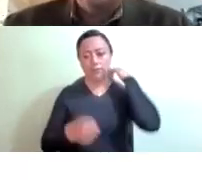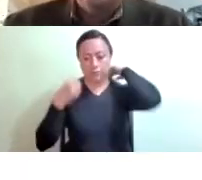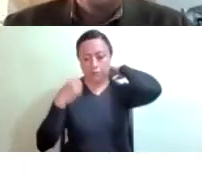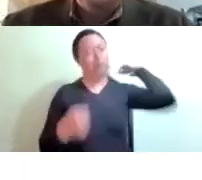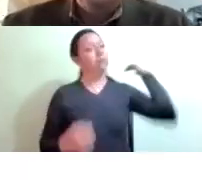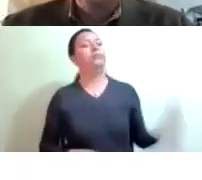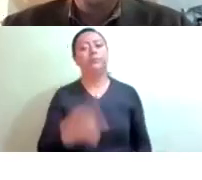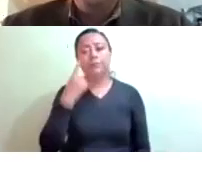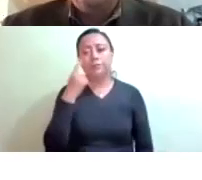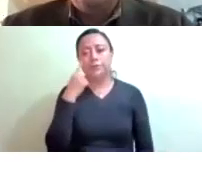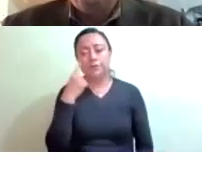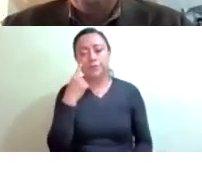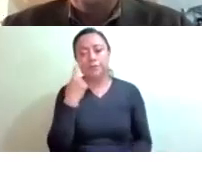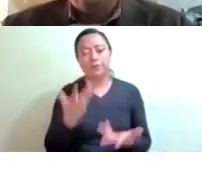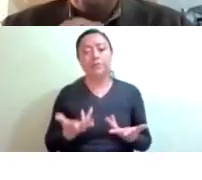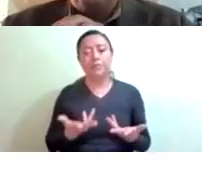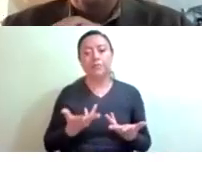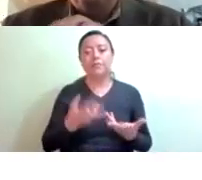eso, el